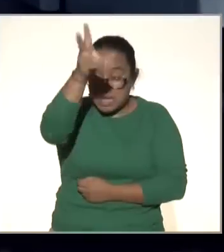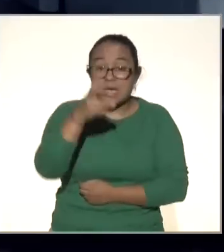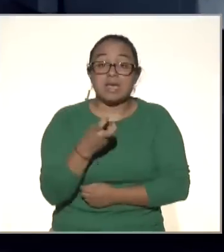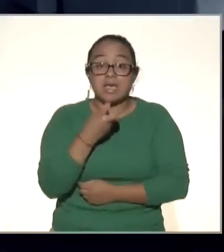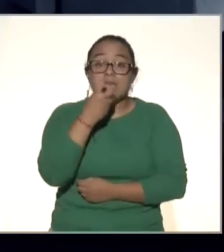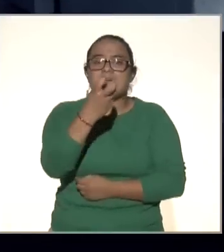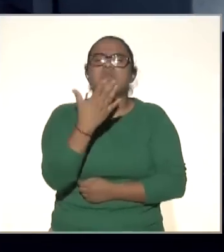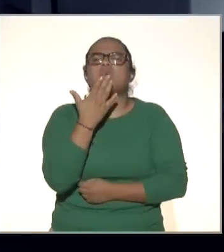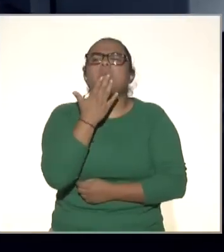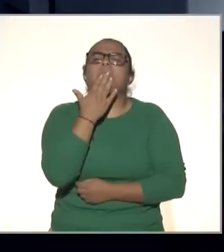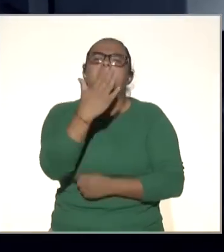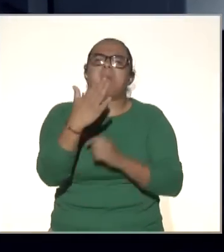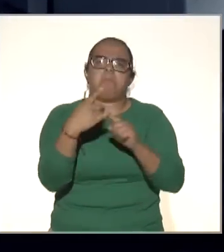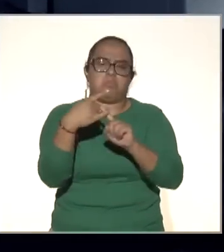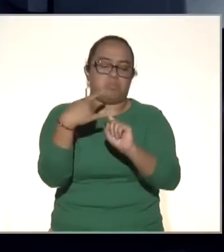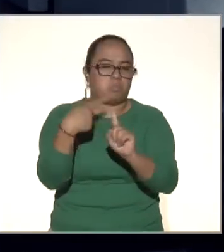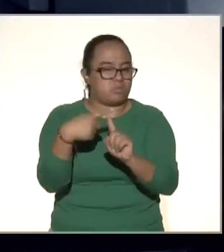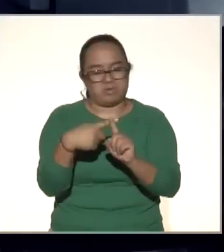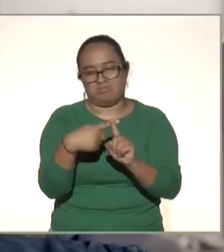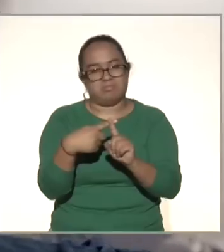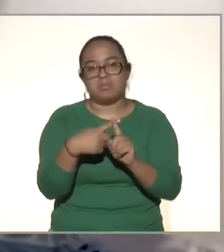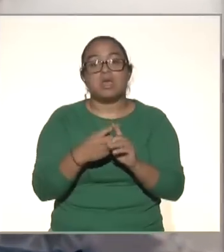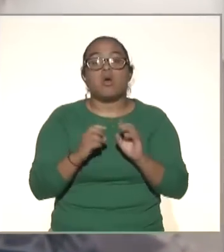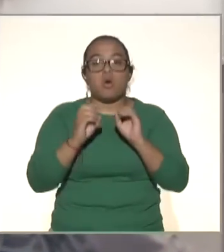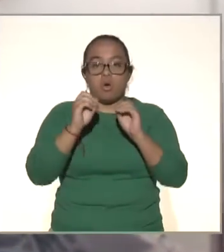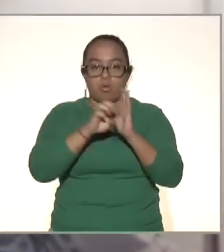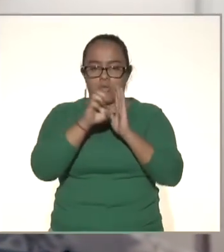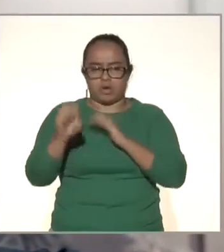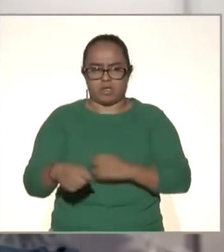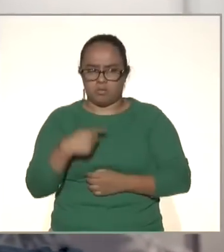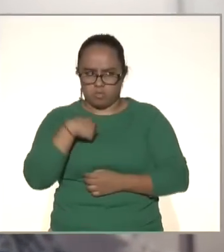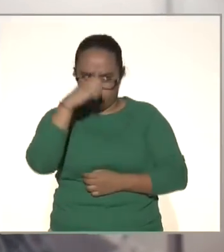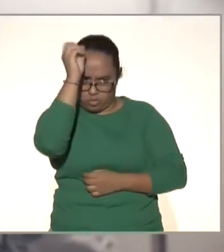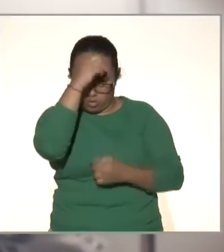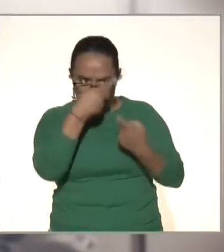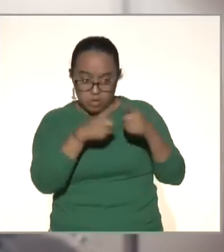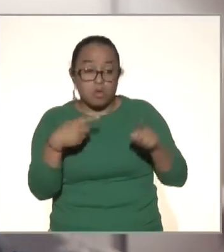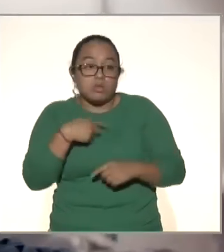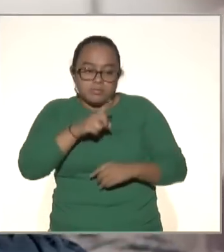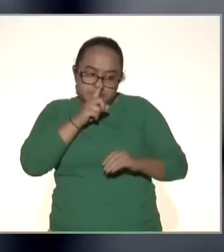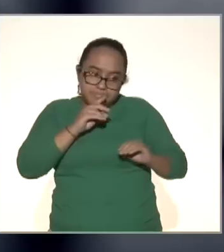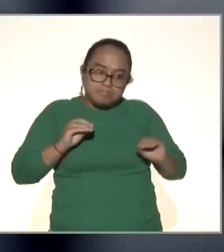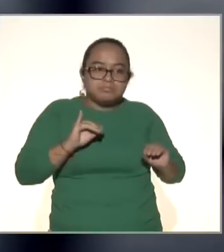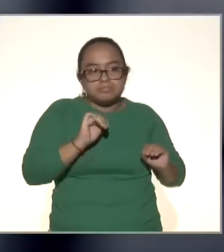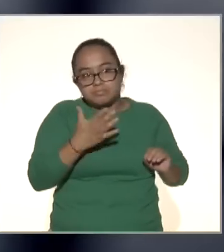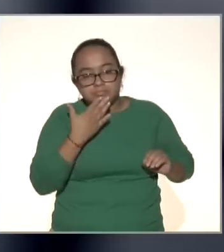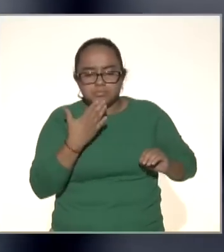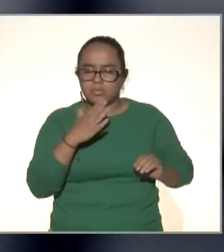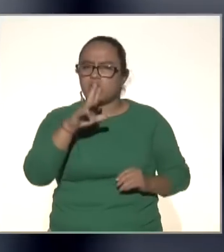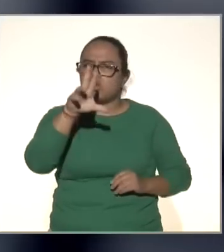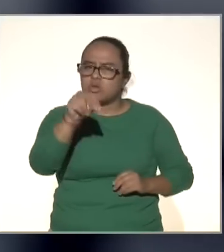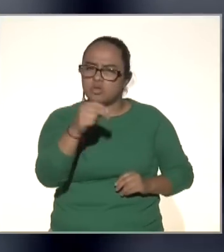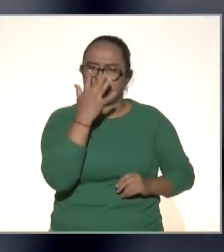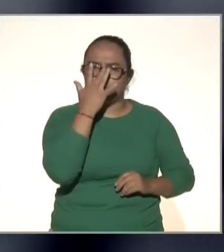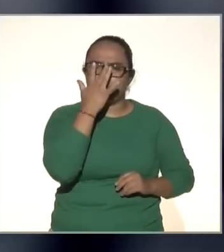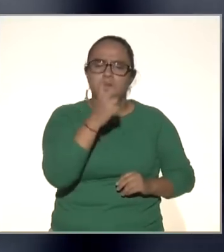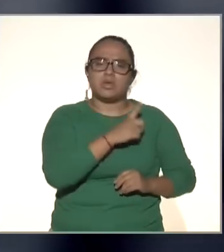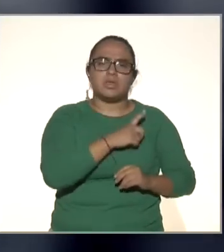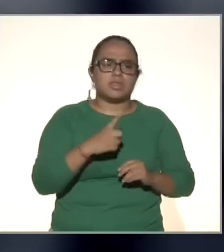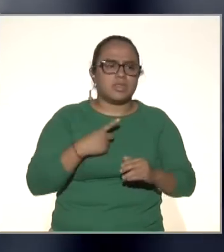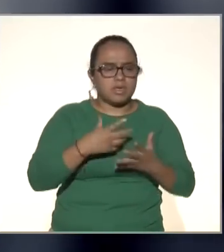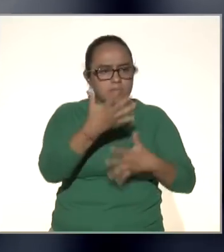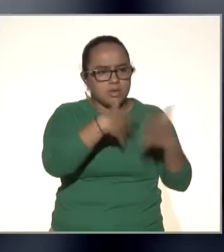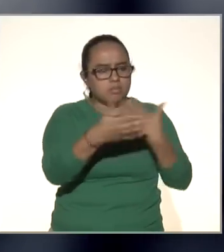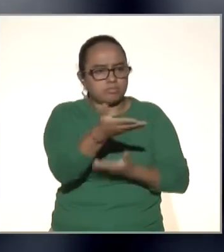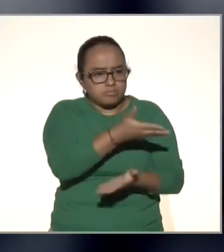positivo. Tampoco el quedarse callado ante nuestros desacuerdos. La comunicación y la confianza entre los miembros de la